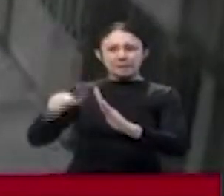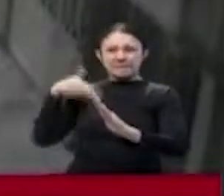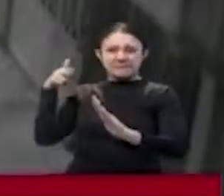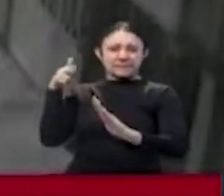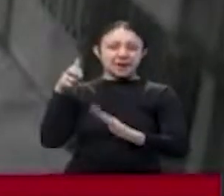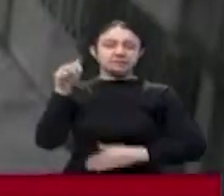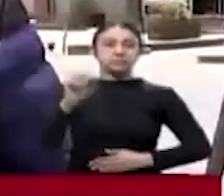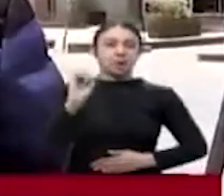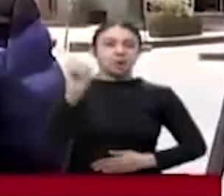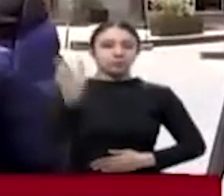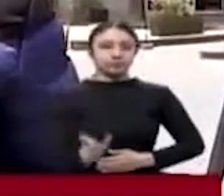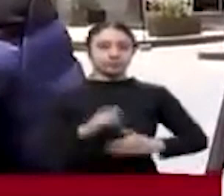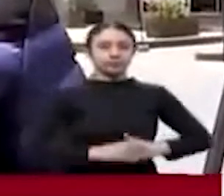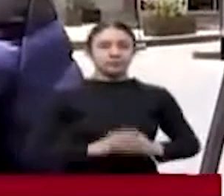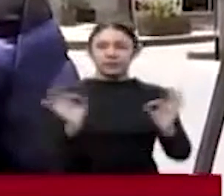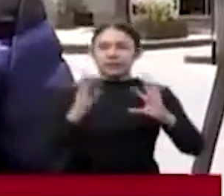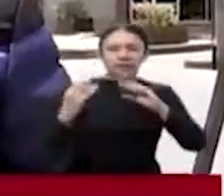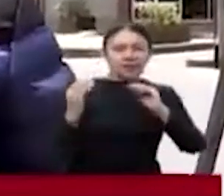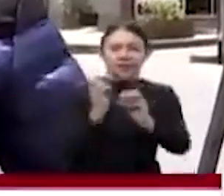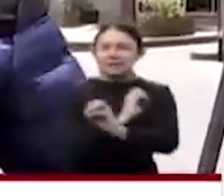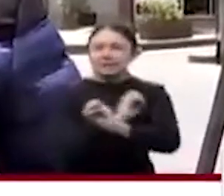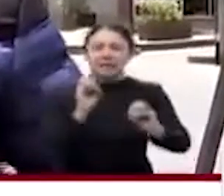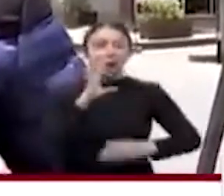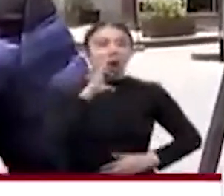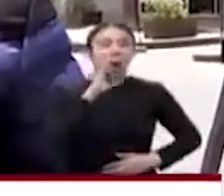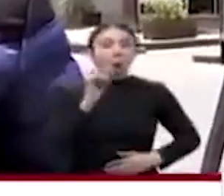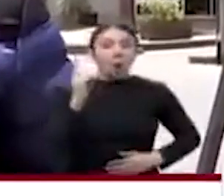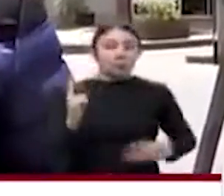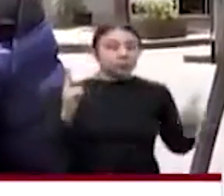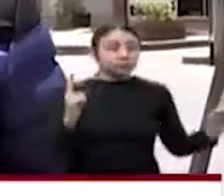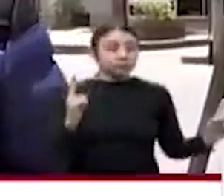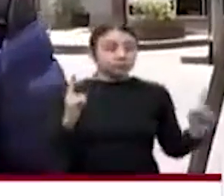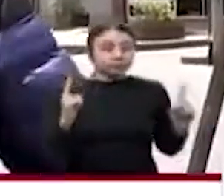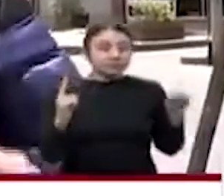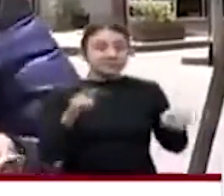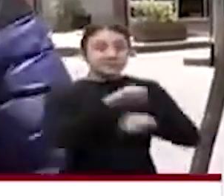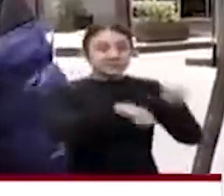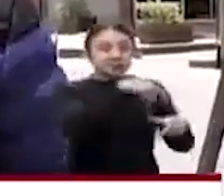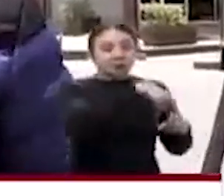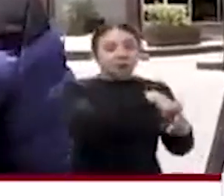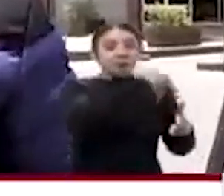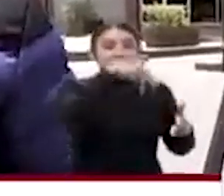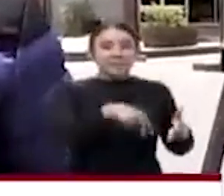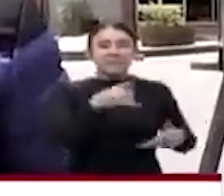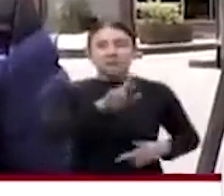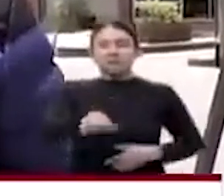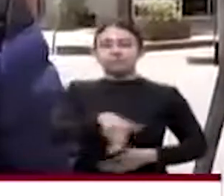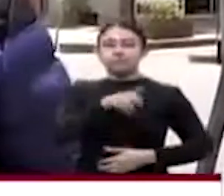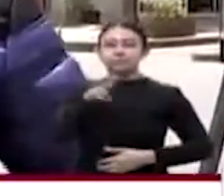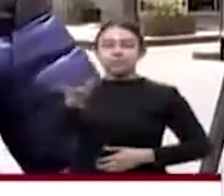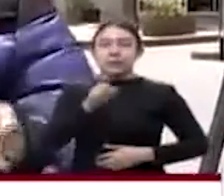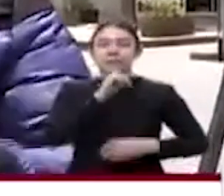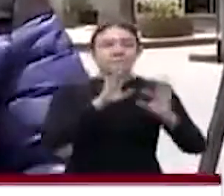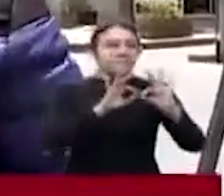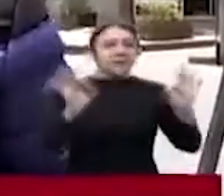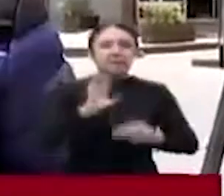de fuego. Sin mediar palabra alguna, el sujeto apenas se baja de la cicla, ya tenía el arma de fuego en la mano, sin mediar